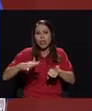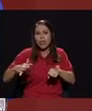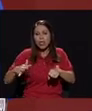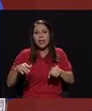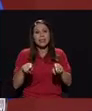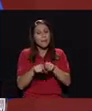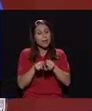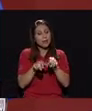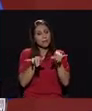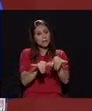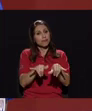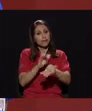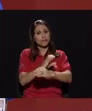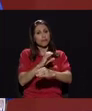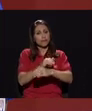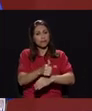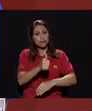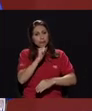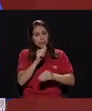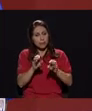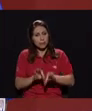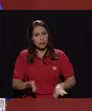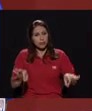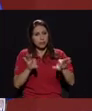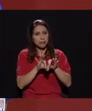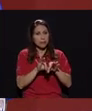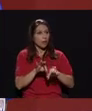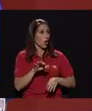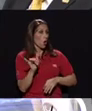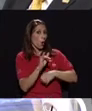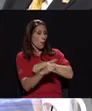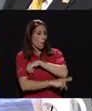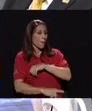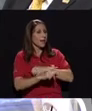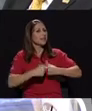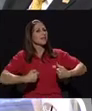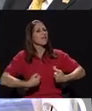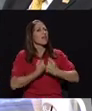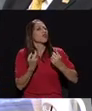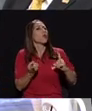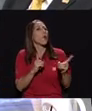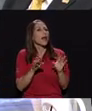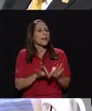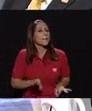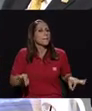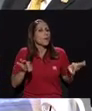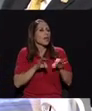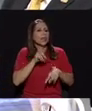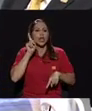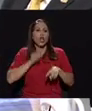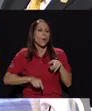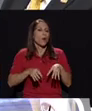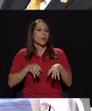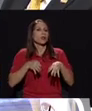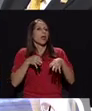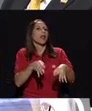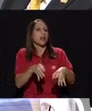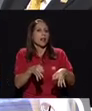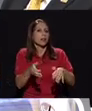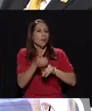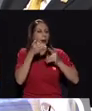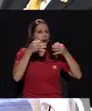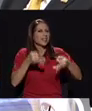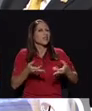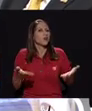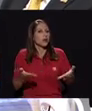la calidad de un recurso tan vital. ¿Cuál sería el reto inmediato que tenemos como país en materia de humedales? Aquel que no podemos postergar más